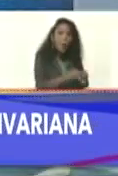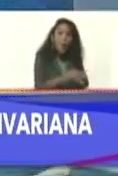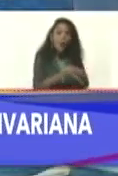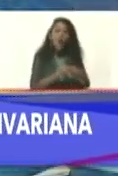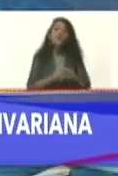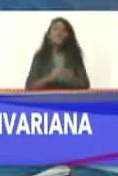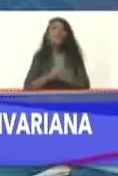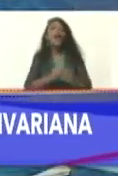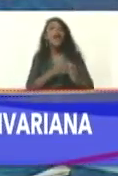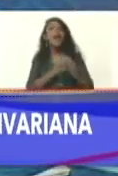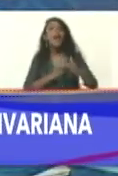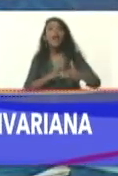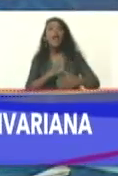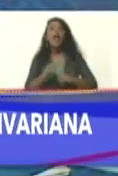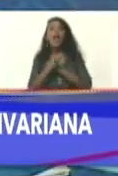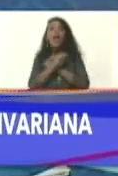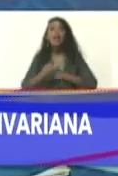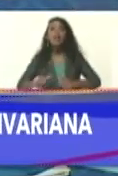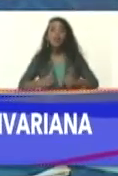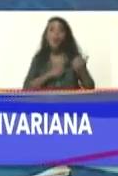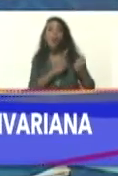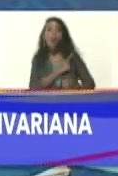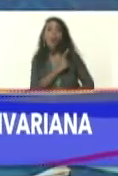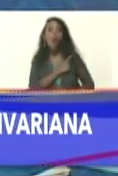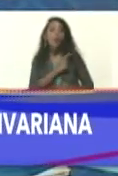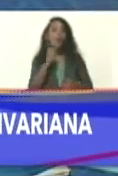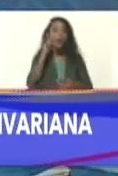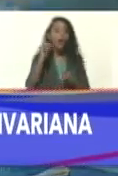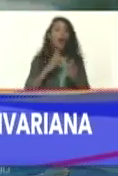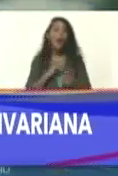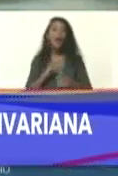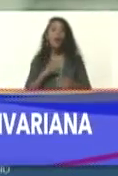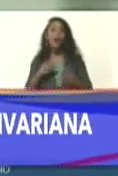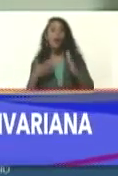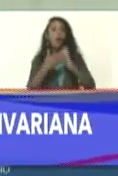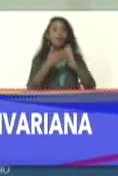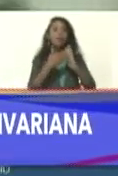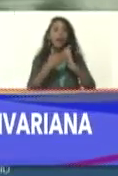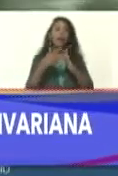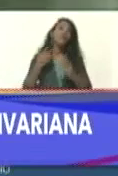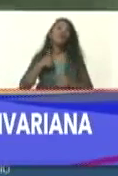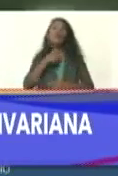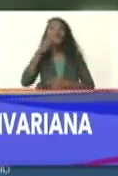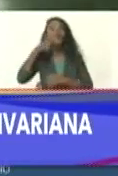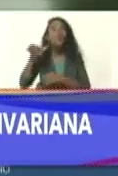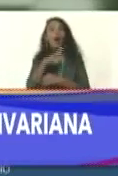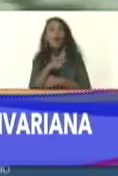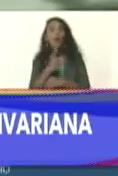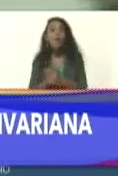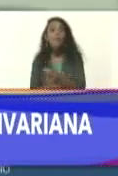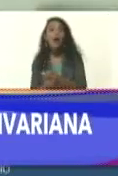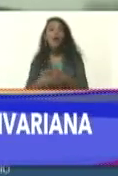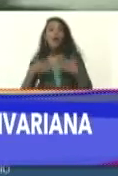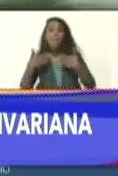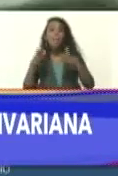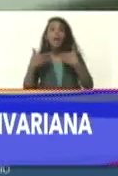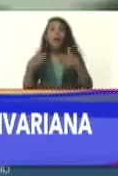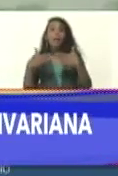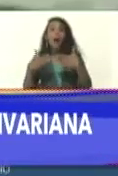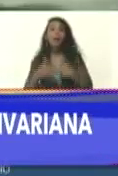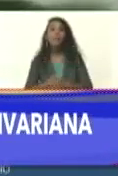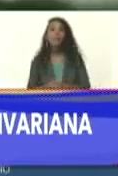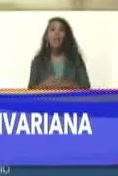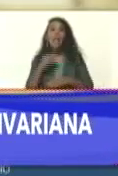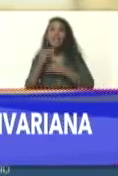del imperialismo estadounidense contra nuestro hermano pueblo bolivariano de Panamá. Panamá, que